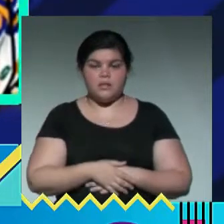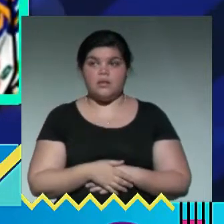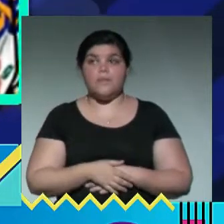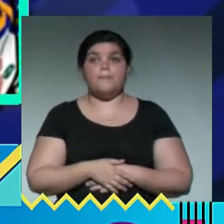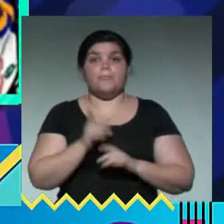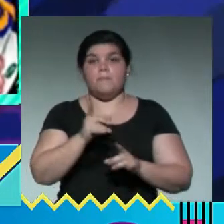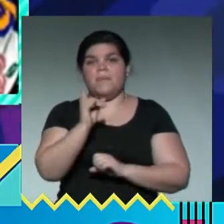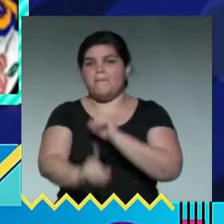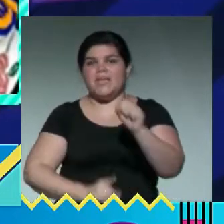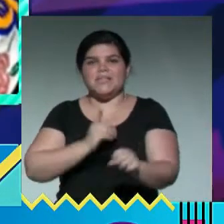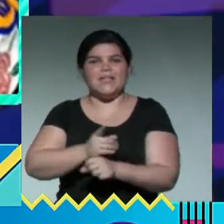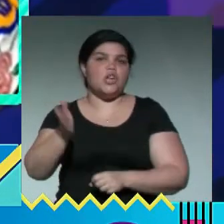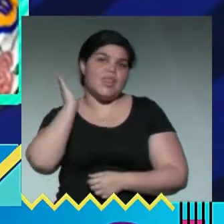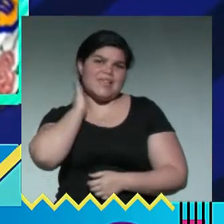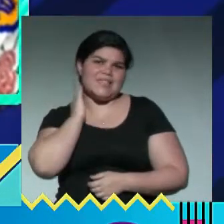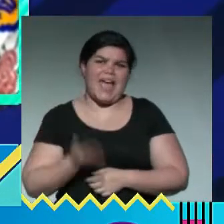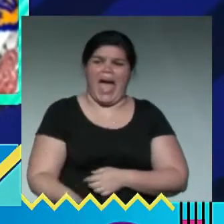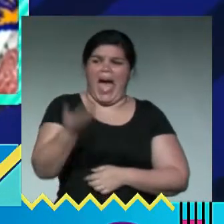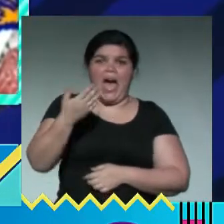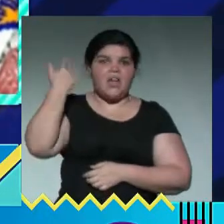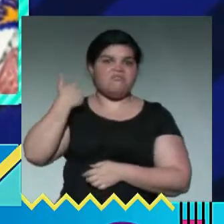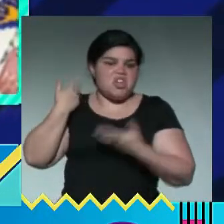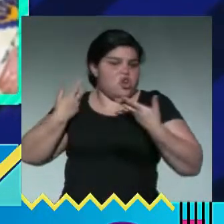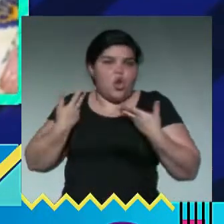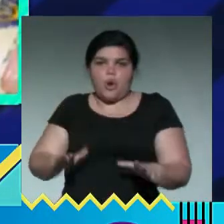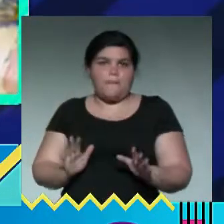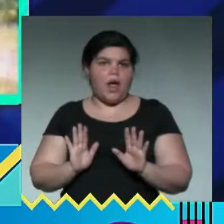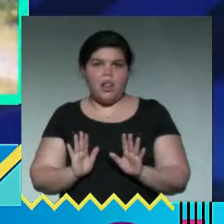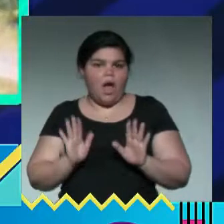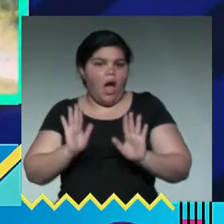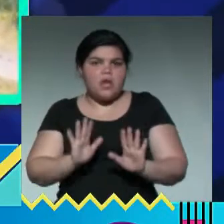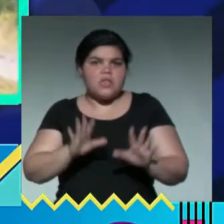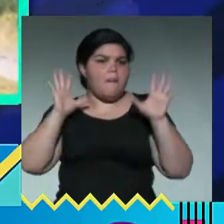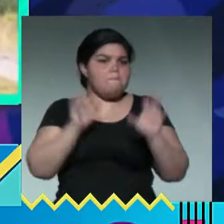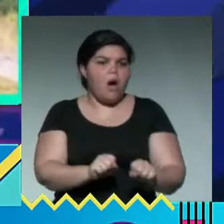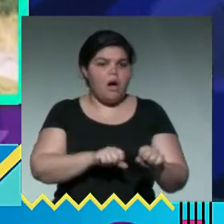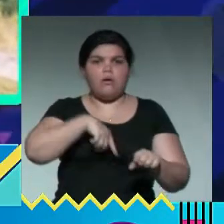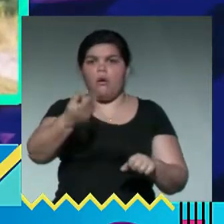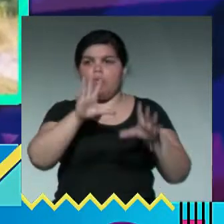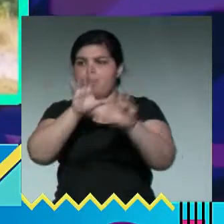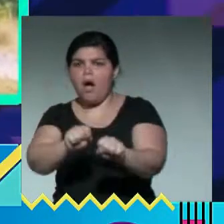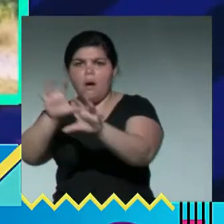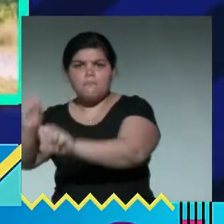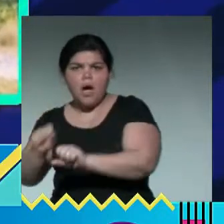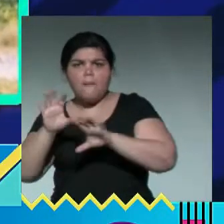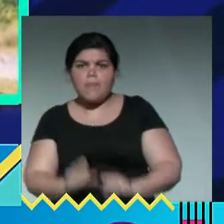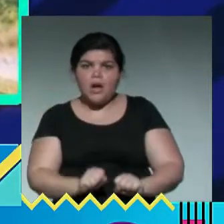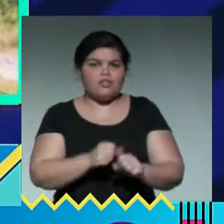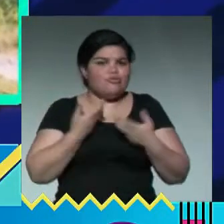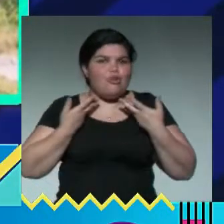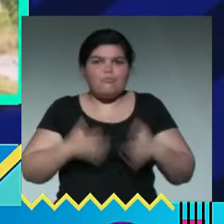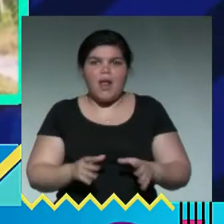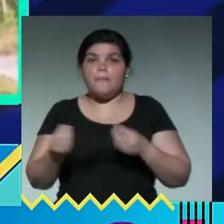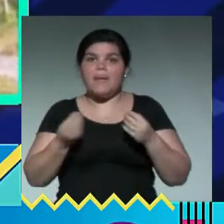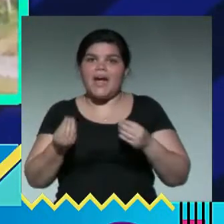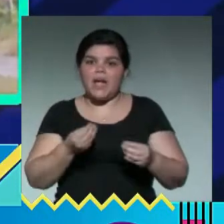XVI mucho más todavía, la conquista era parte de las dinámicas, de las políticas de